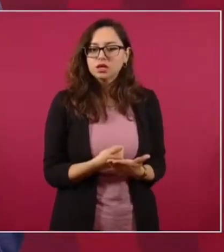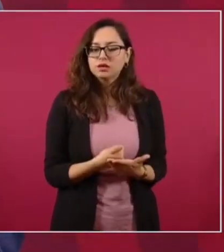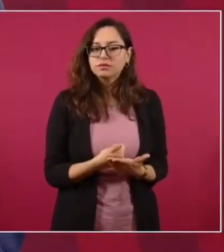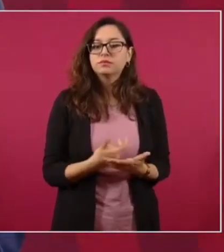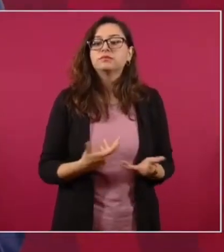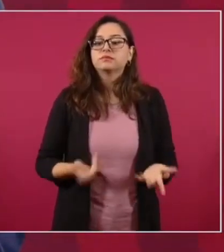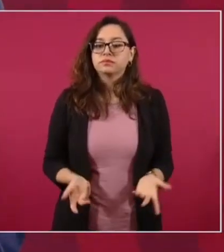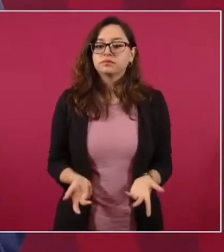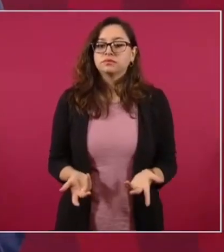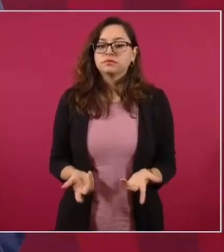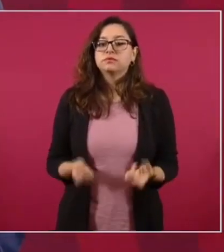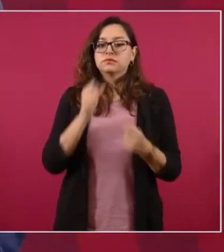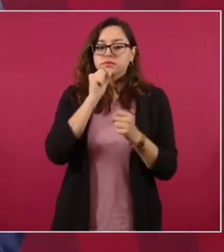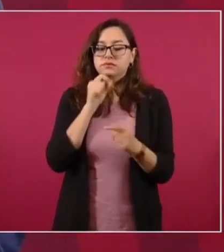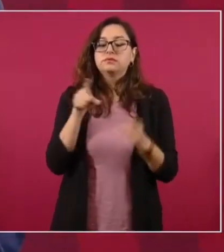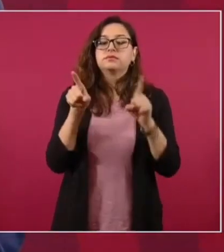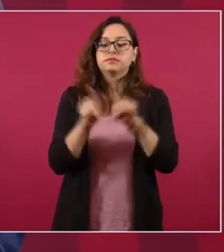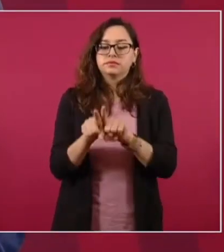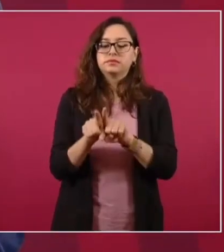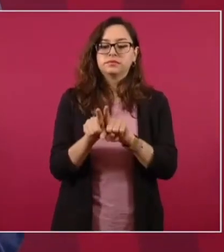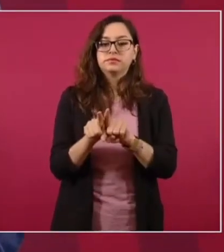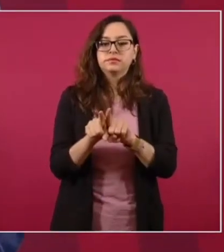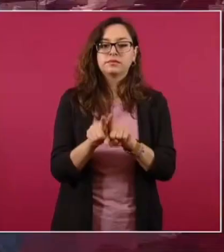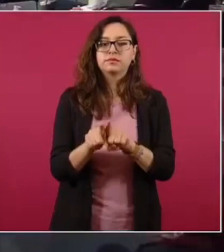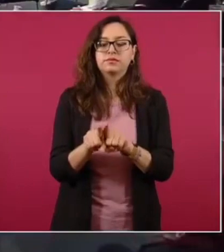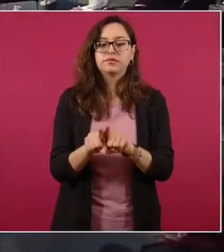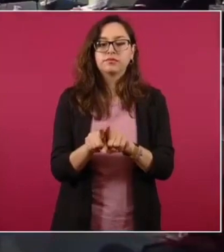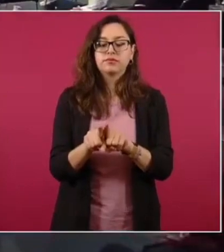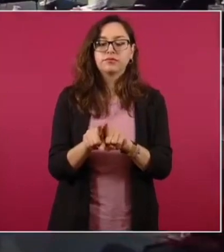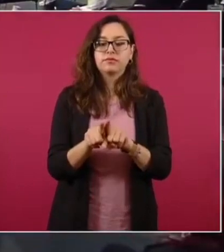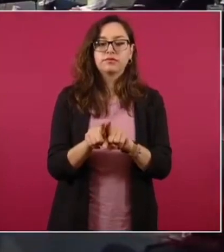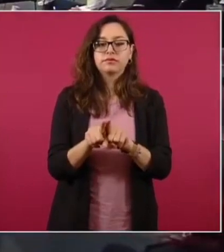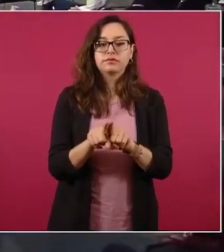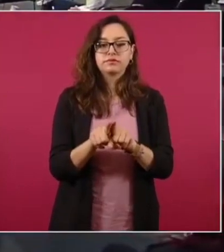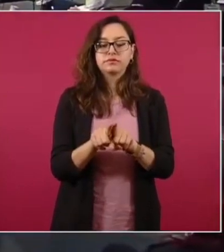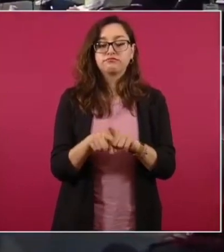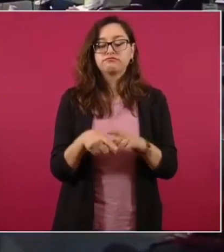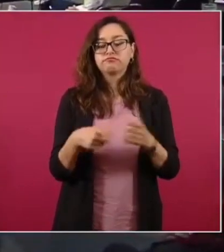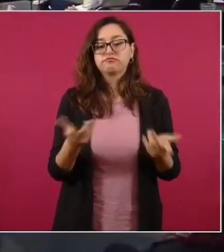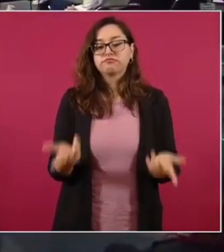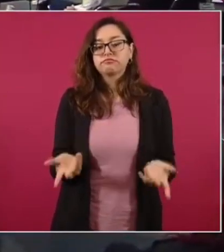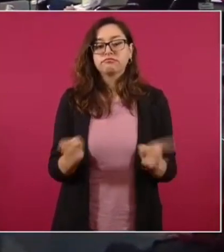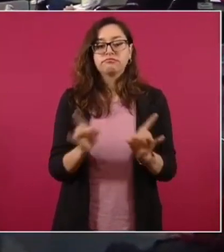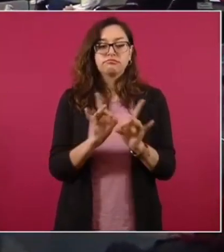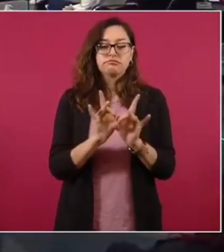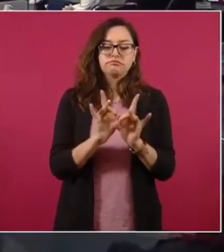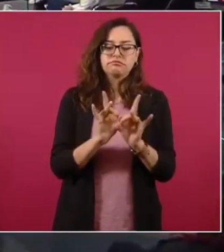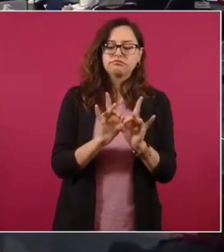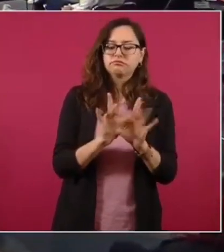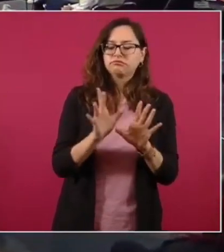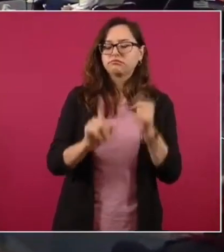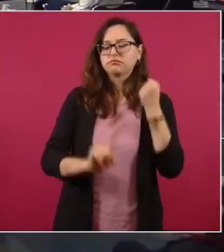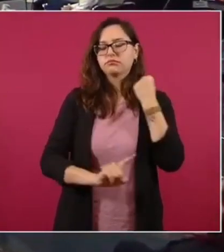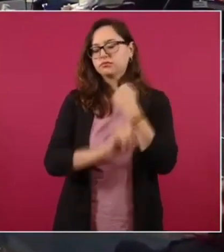Y cuando tuvimos problemas por lamentables crímenes